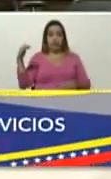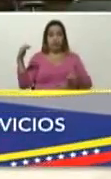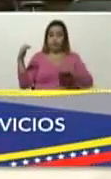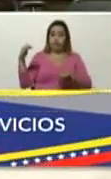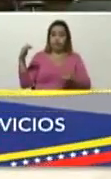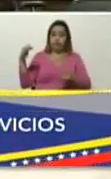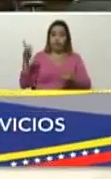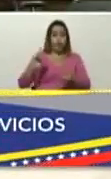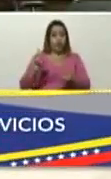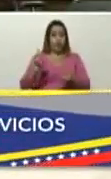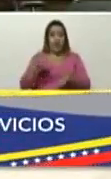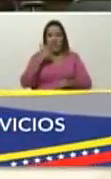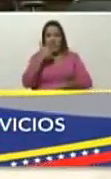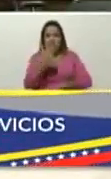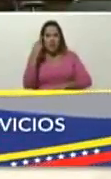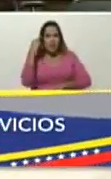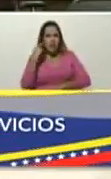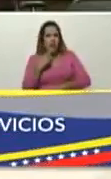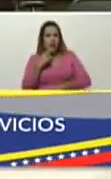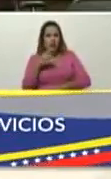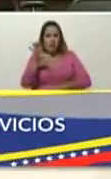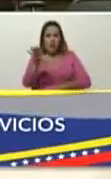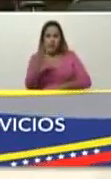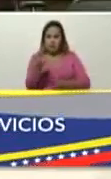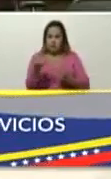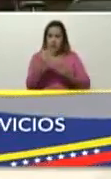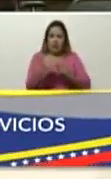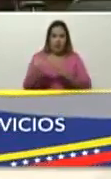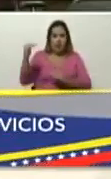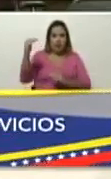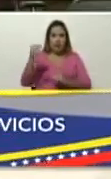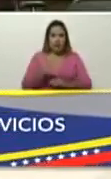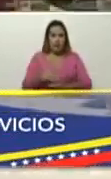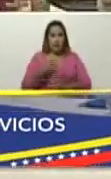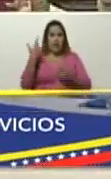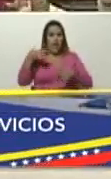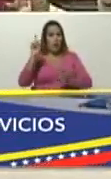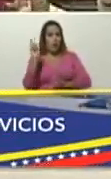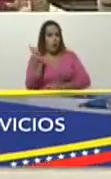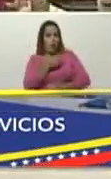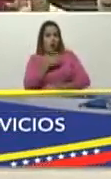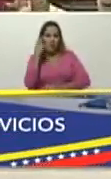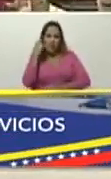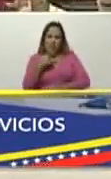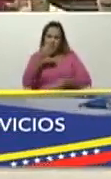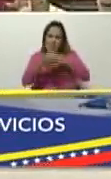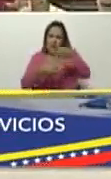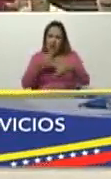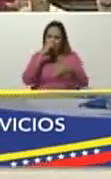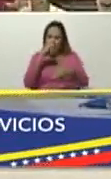Lo que decía Bolívar de las repúblicas aéreas. Naguará, Jorge, que Bolívar hablara de eso.